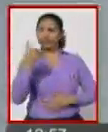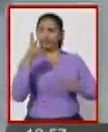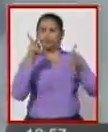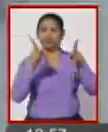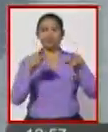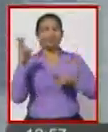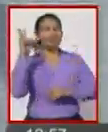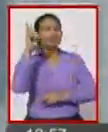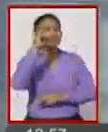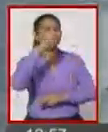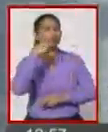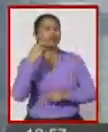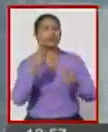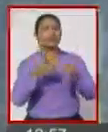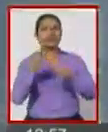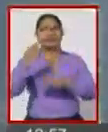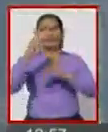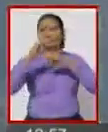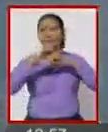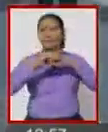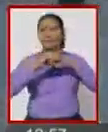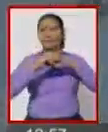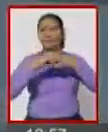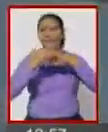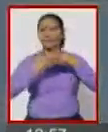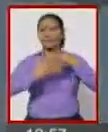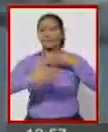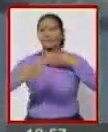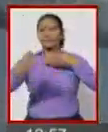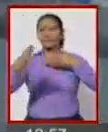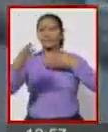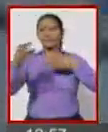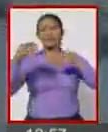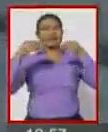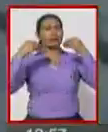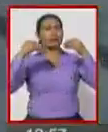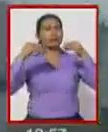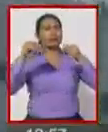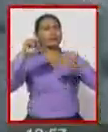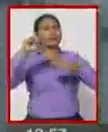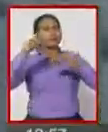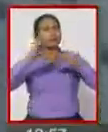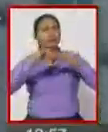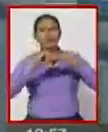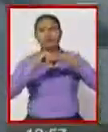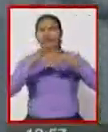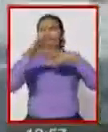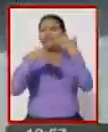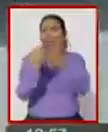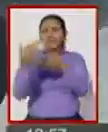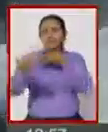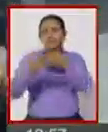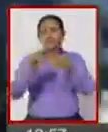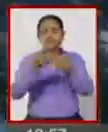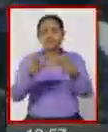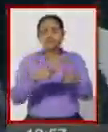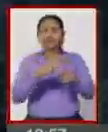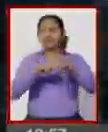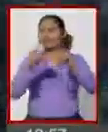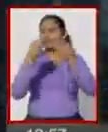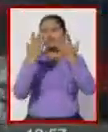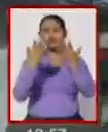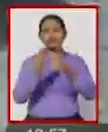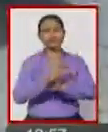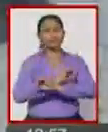sujetos sospechosos. Por el segundo anillo se avanzó hasta el Abasto, tercer anillo y todas las inmediaciones.